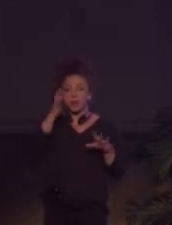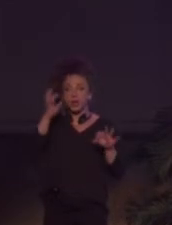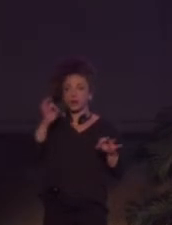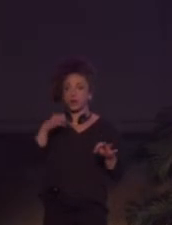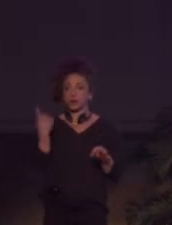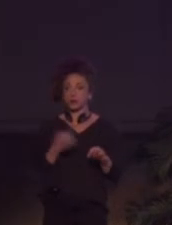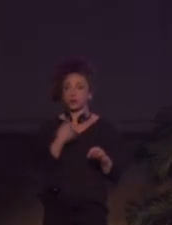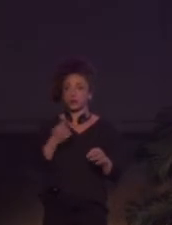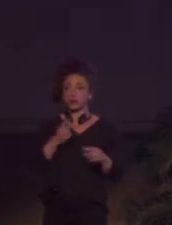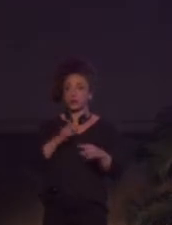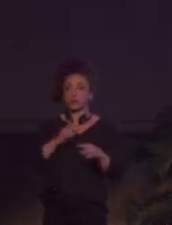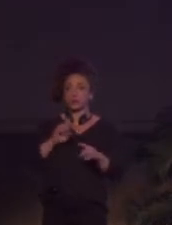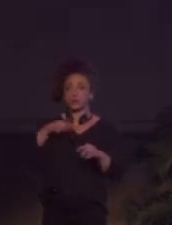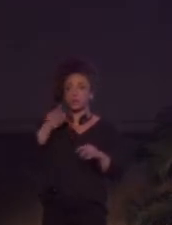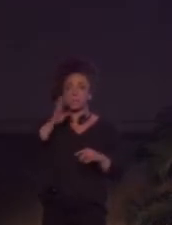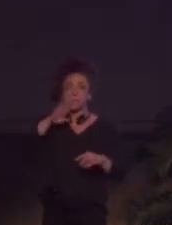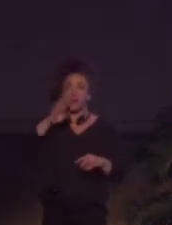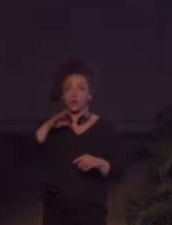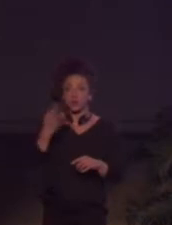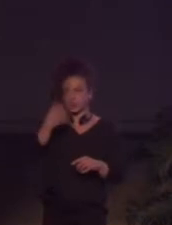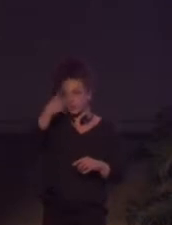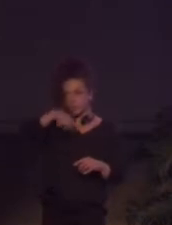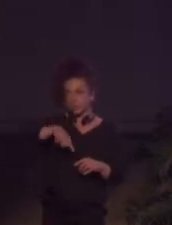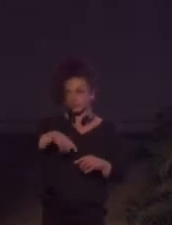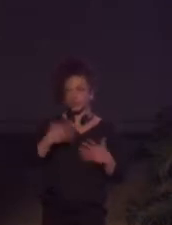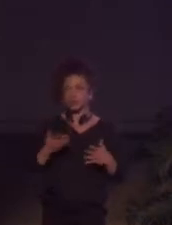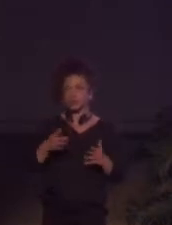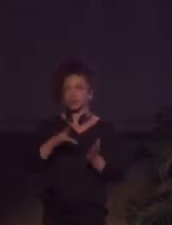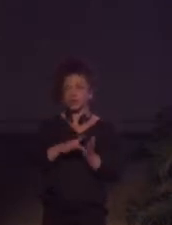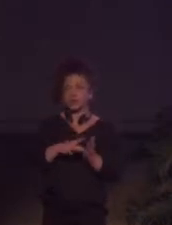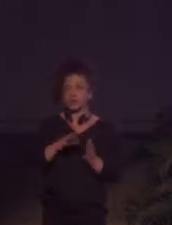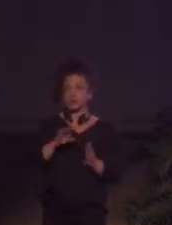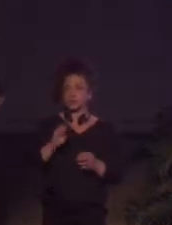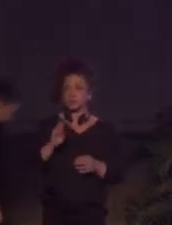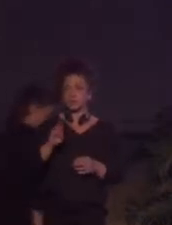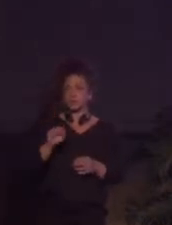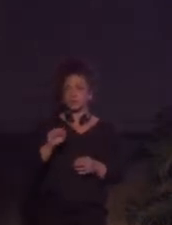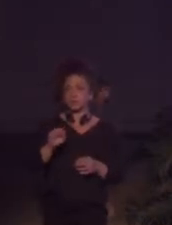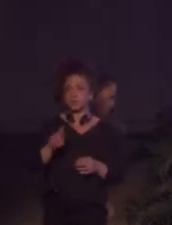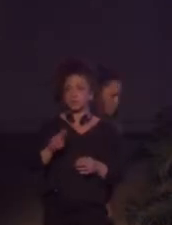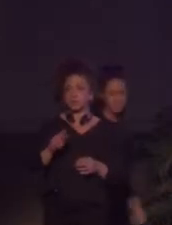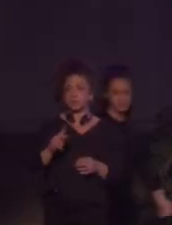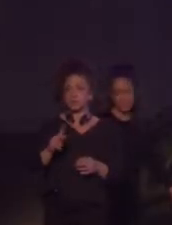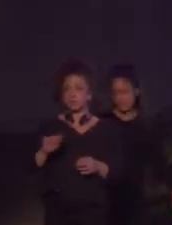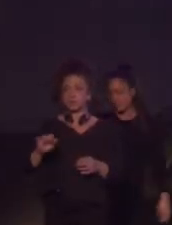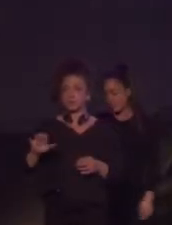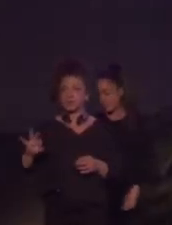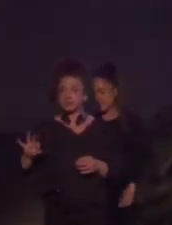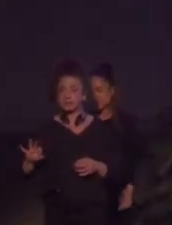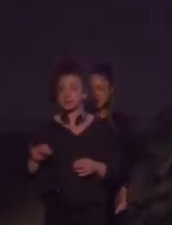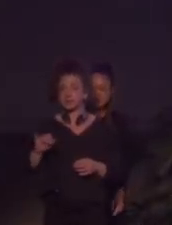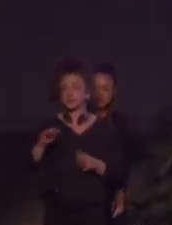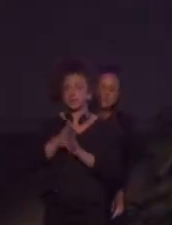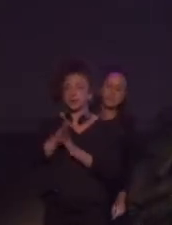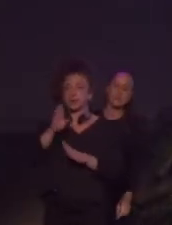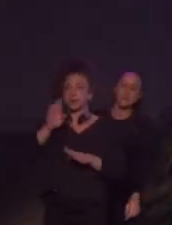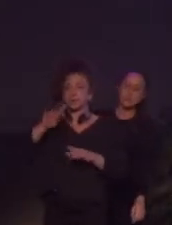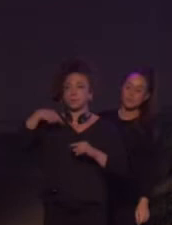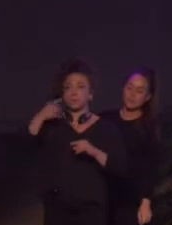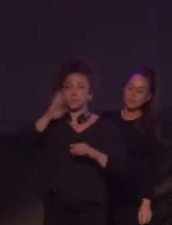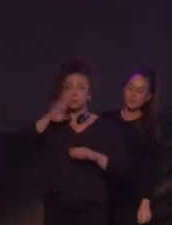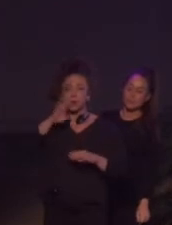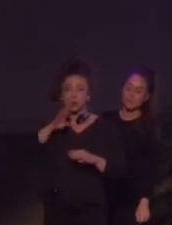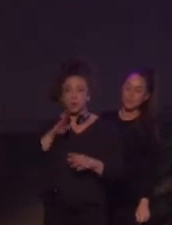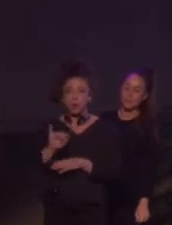sabíamos lo que era posporno, pues hicimos Queerruption, hicimos Sex Parties, donde llevábamos aparte ese posporno que nos habían dicho